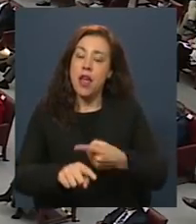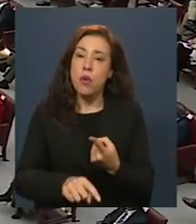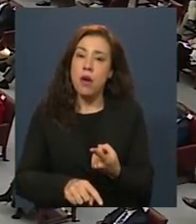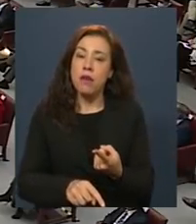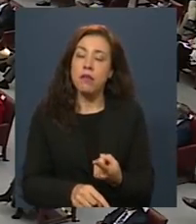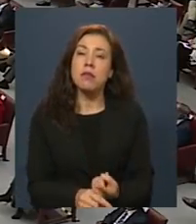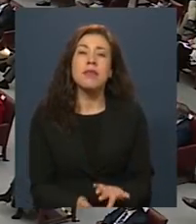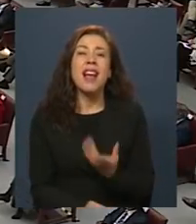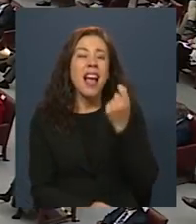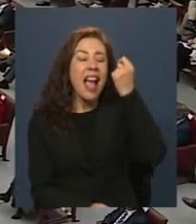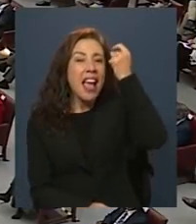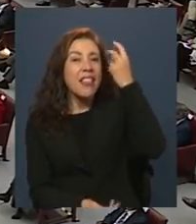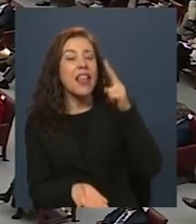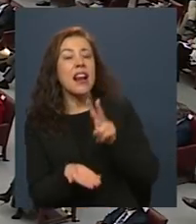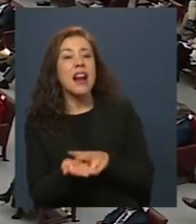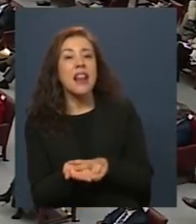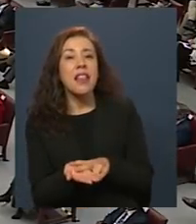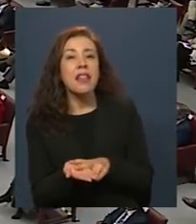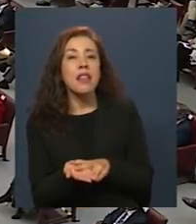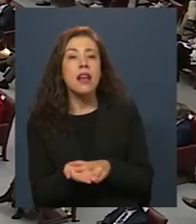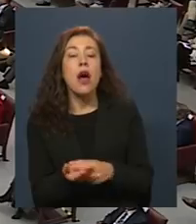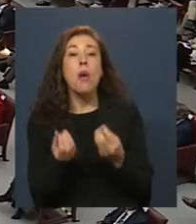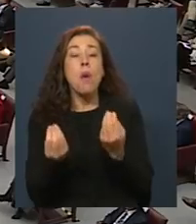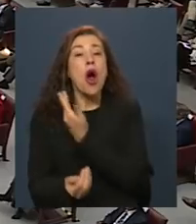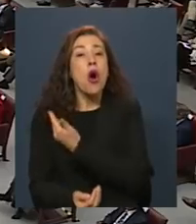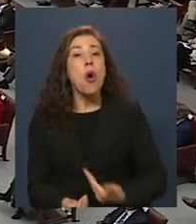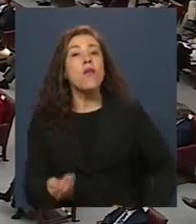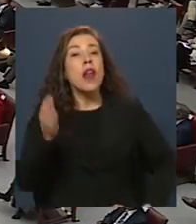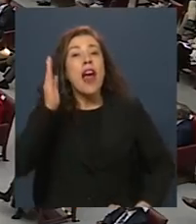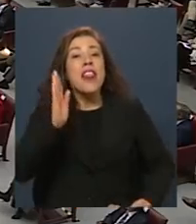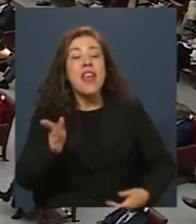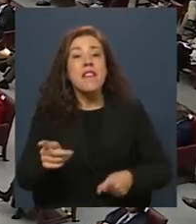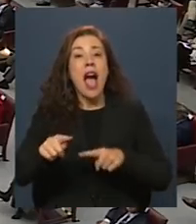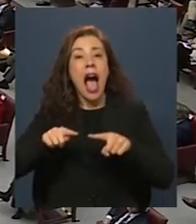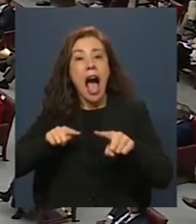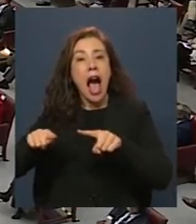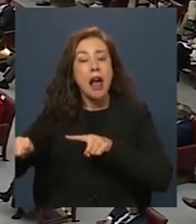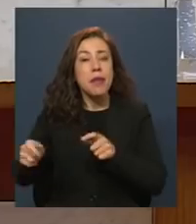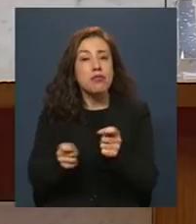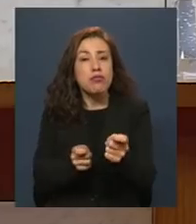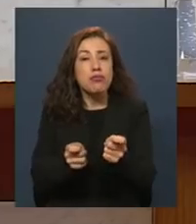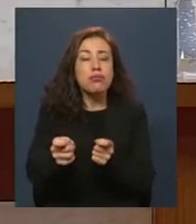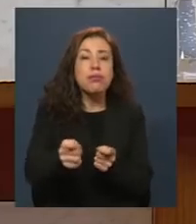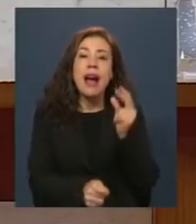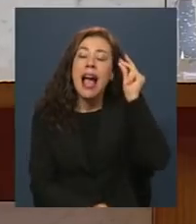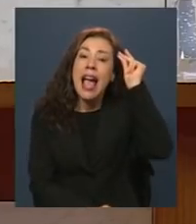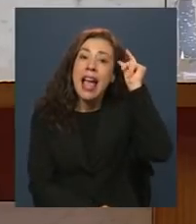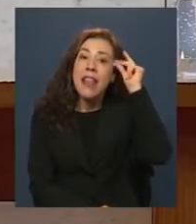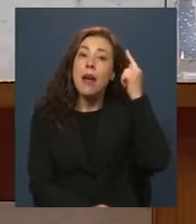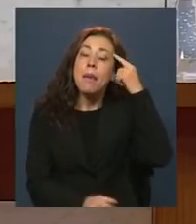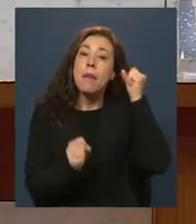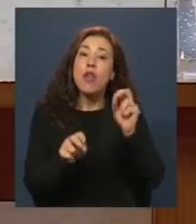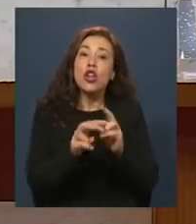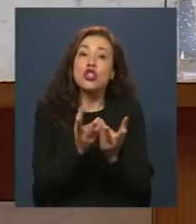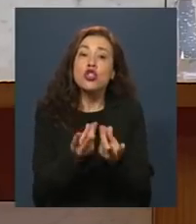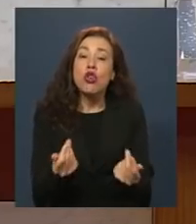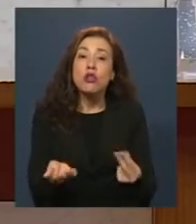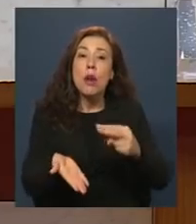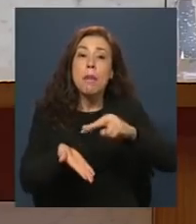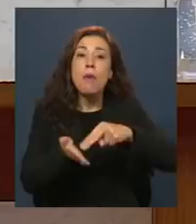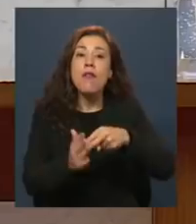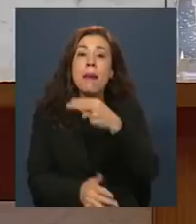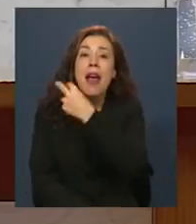que entender la realidad, el buen gobierno tiene que administrar y gestionar iniciativas para resolver los problemas de la